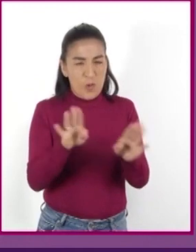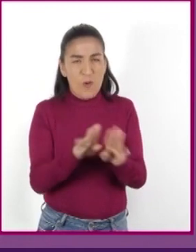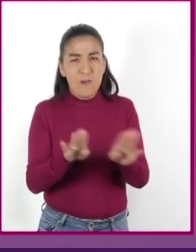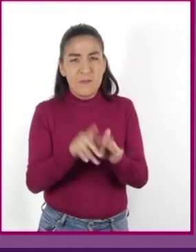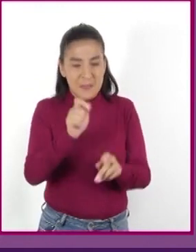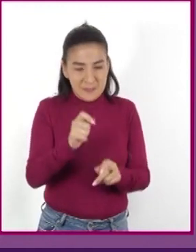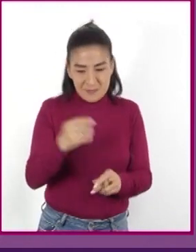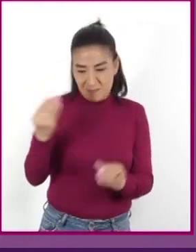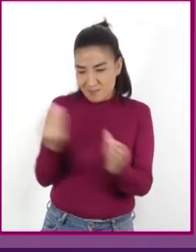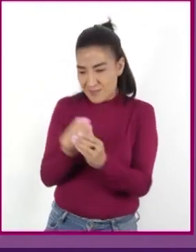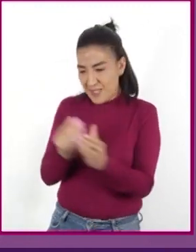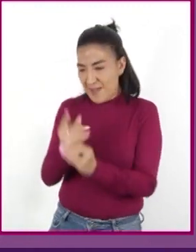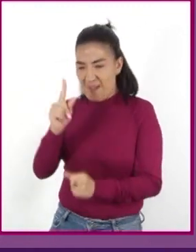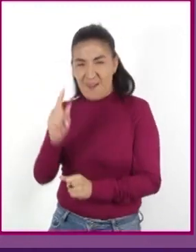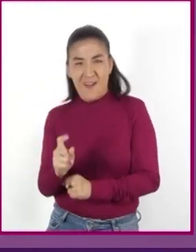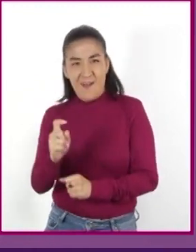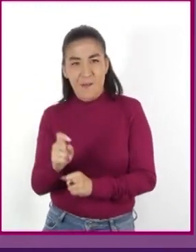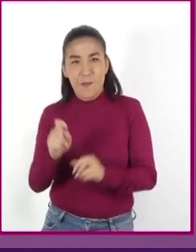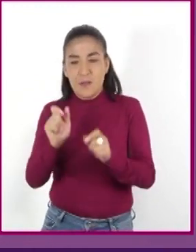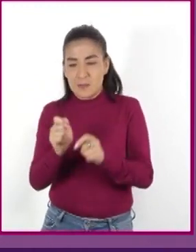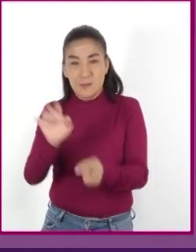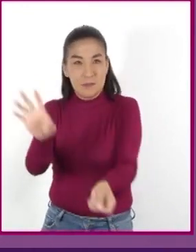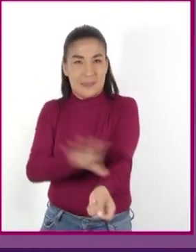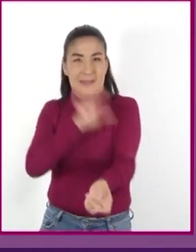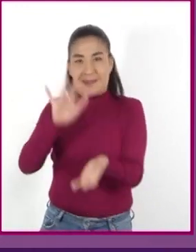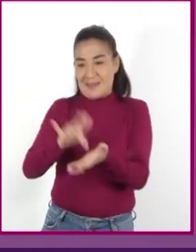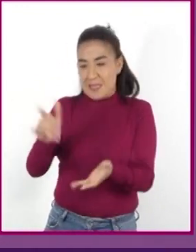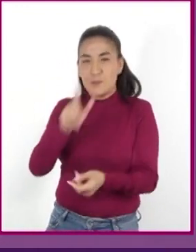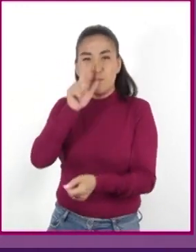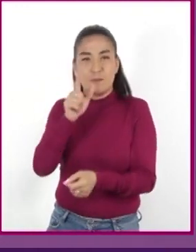molécula de agua mediante una corriente eléctrica.